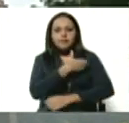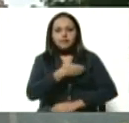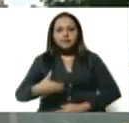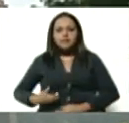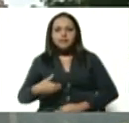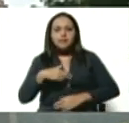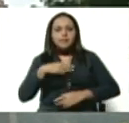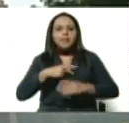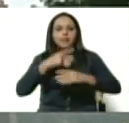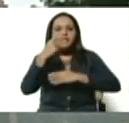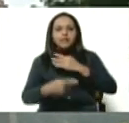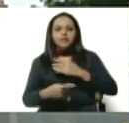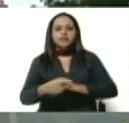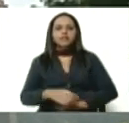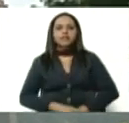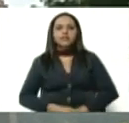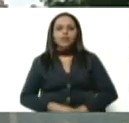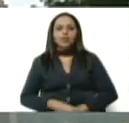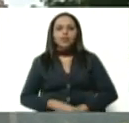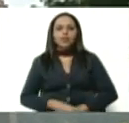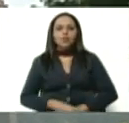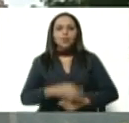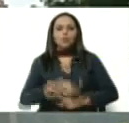Planificación, Ricardo Menéndez, entre otras